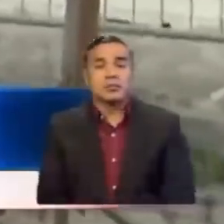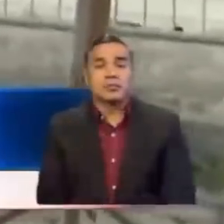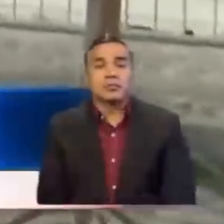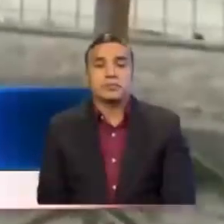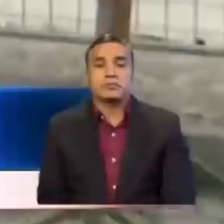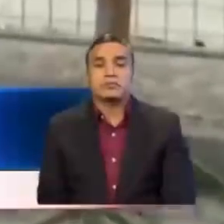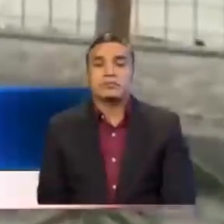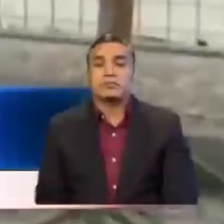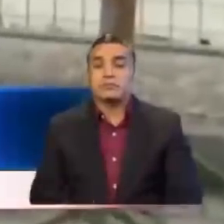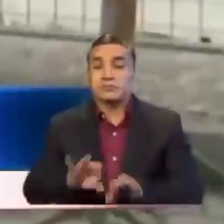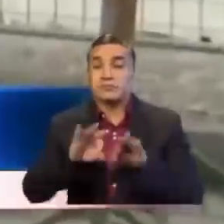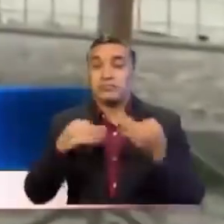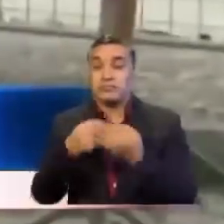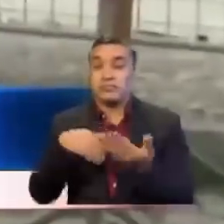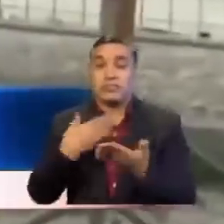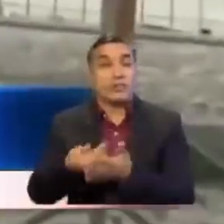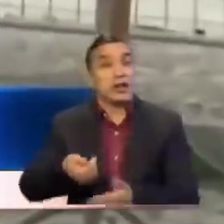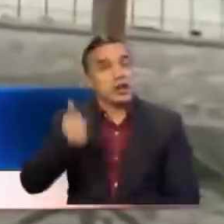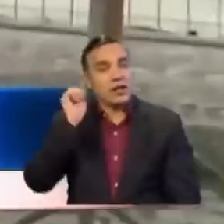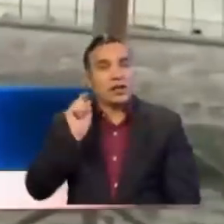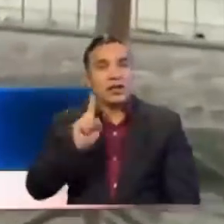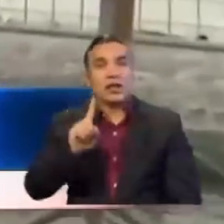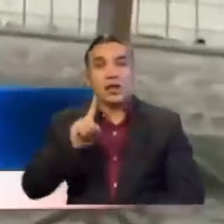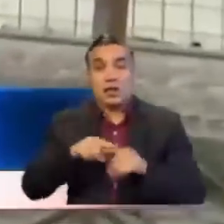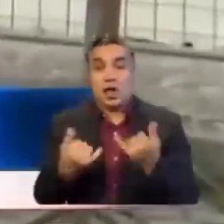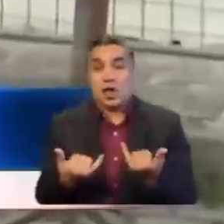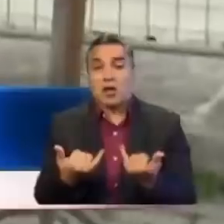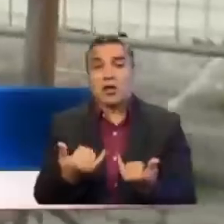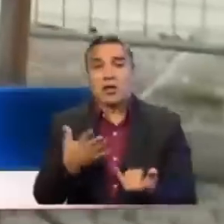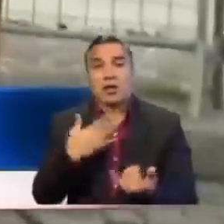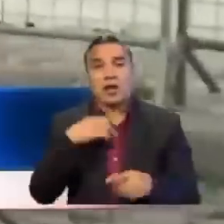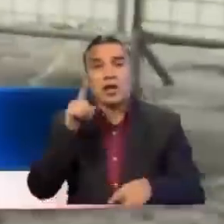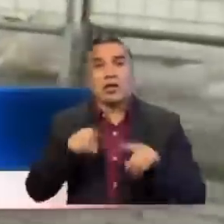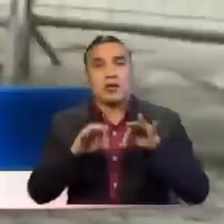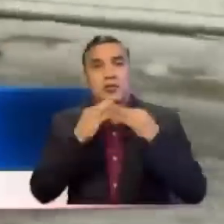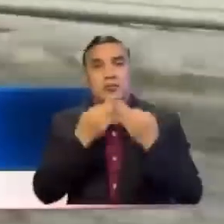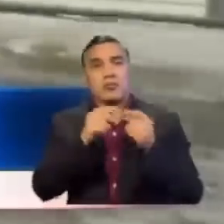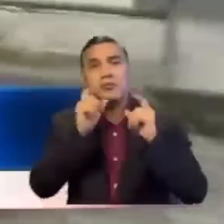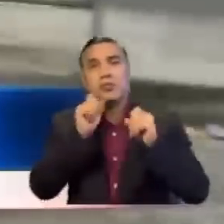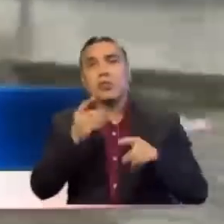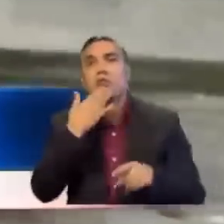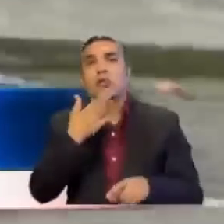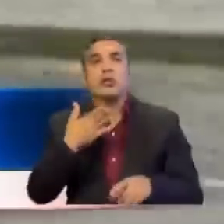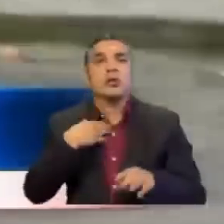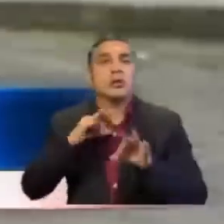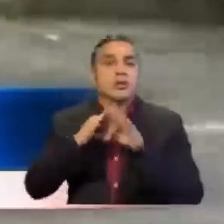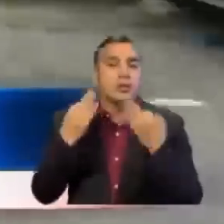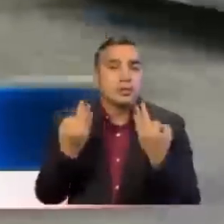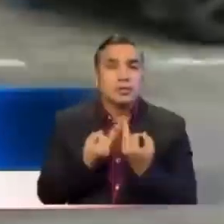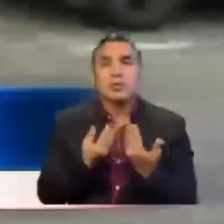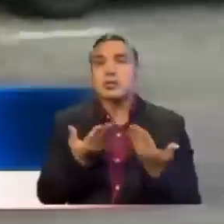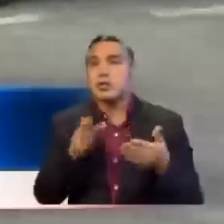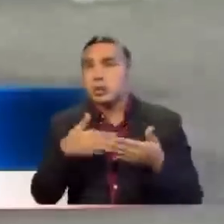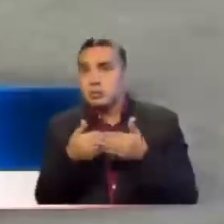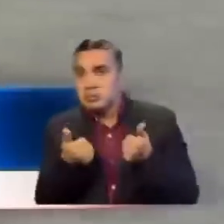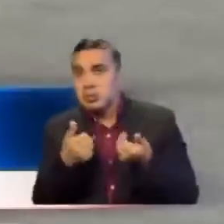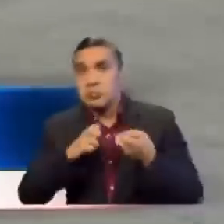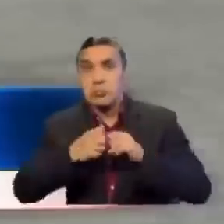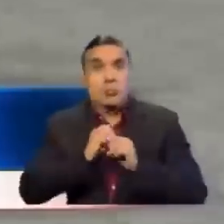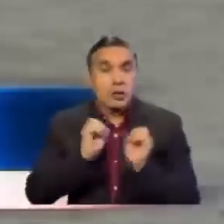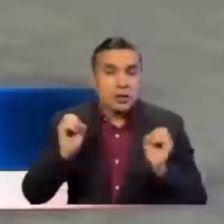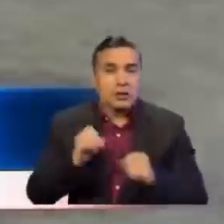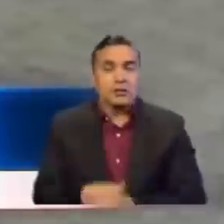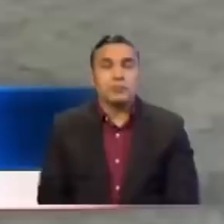acá también vinieron los familiares del día de ayer, hasta ahora están algunos familiares preguntando cómo están justamente los privados